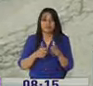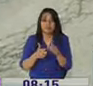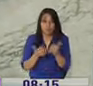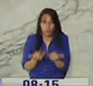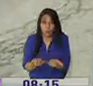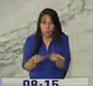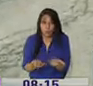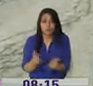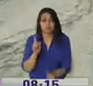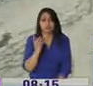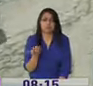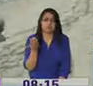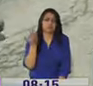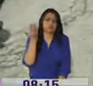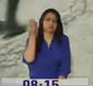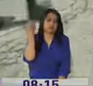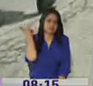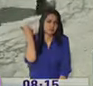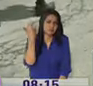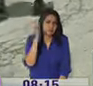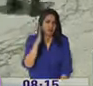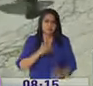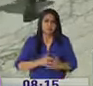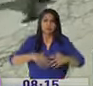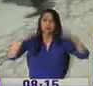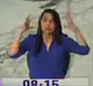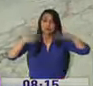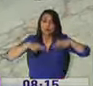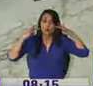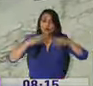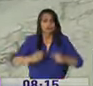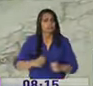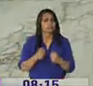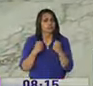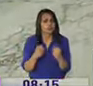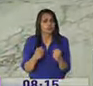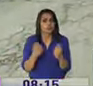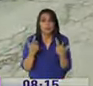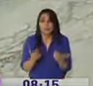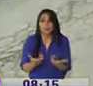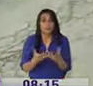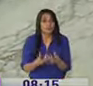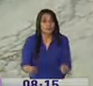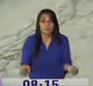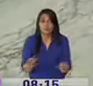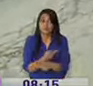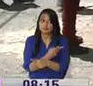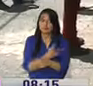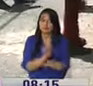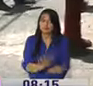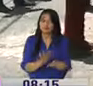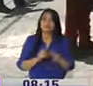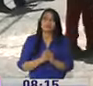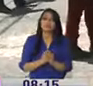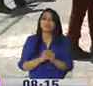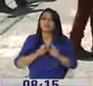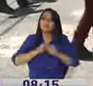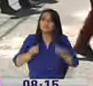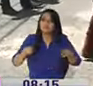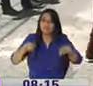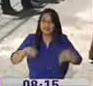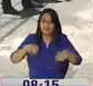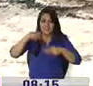ahora, es un problema hace mucho tiempo. Las lluvias están tremendas y hay que buscar una solución porque es un peligro tremendo. Pero gracias a